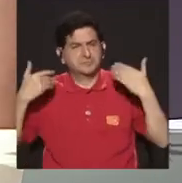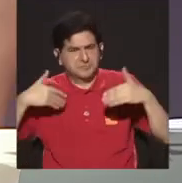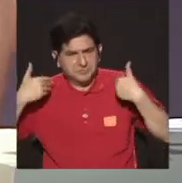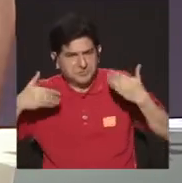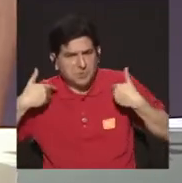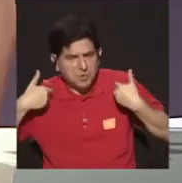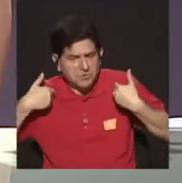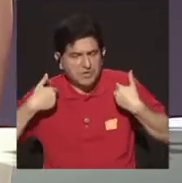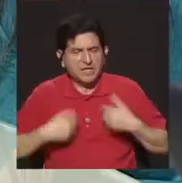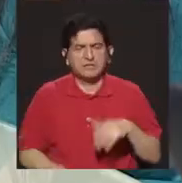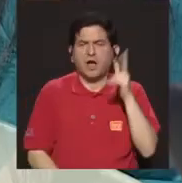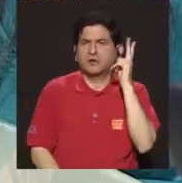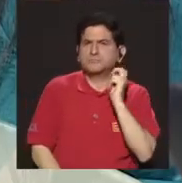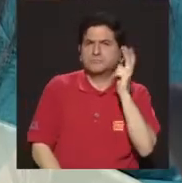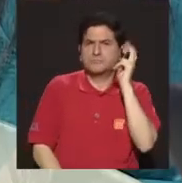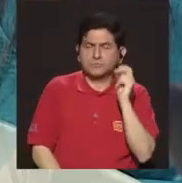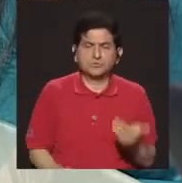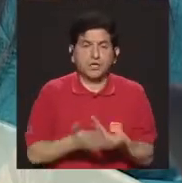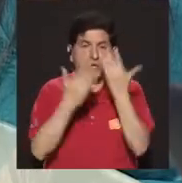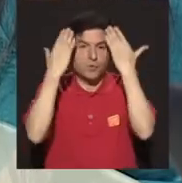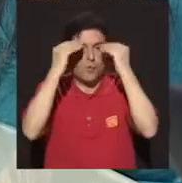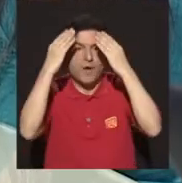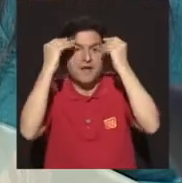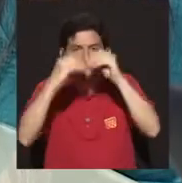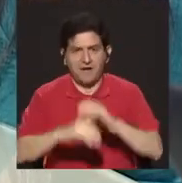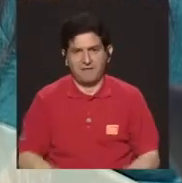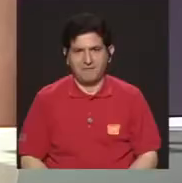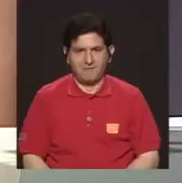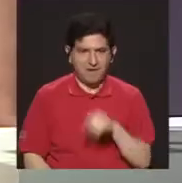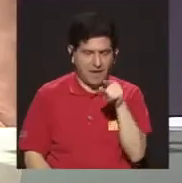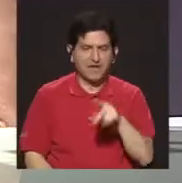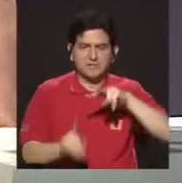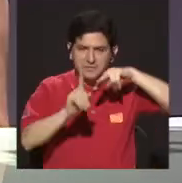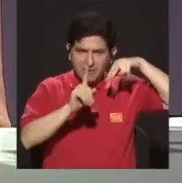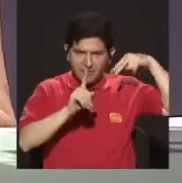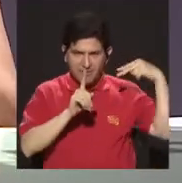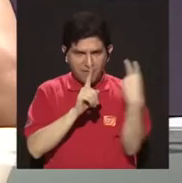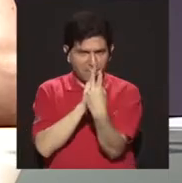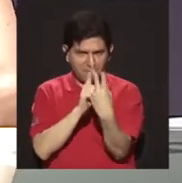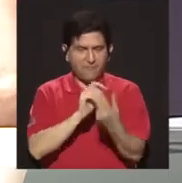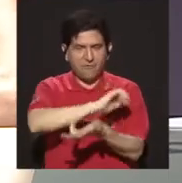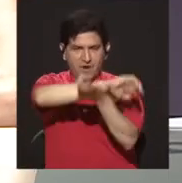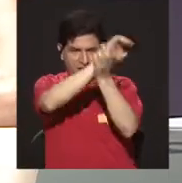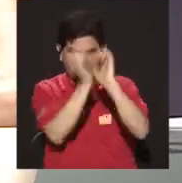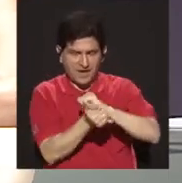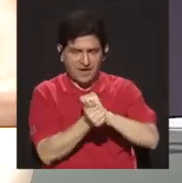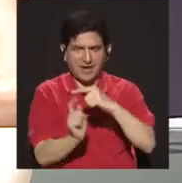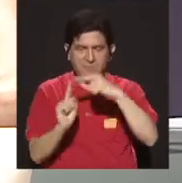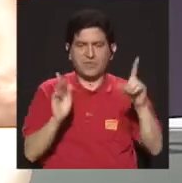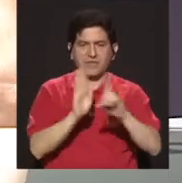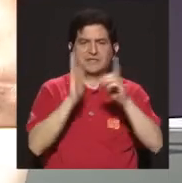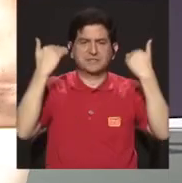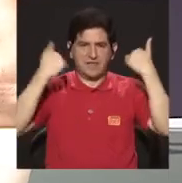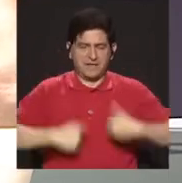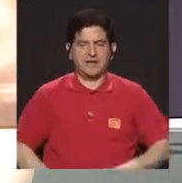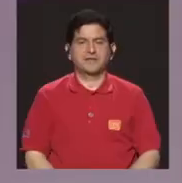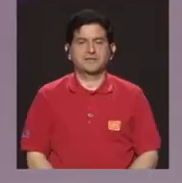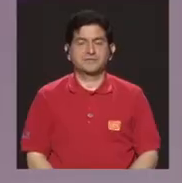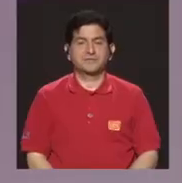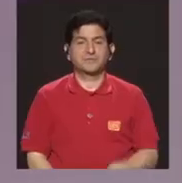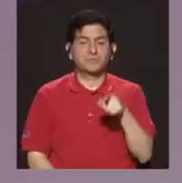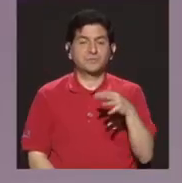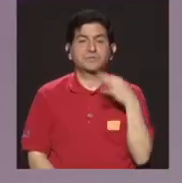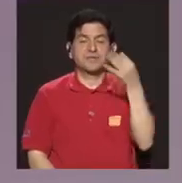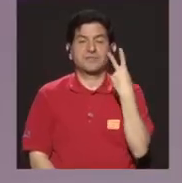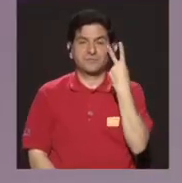contenta la gente de escuchar está esta nueva información este este enfoque de este cambio a partir de los derechos humanos espero contar con